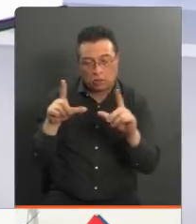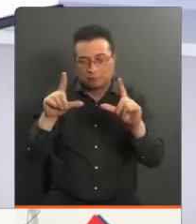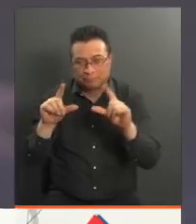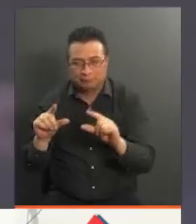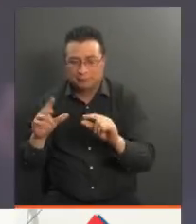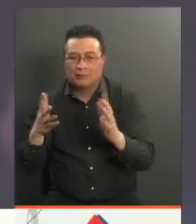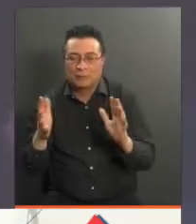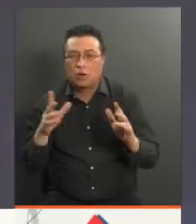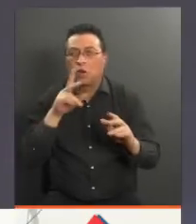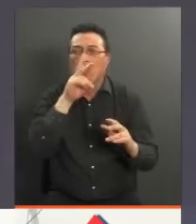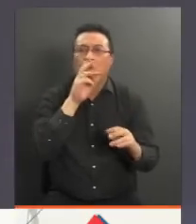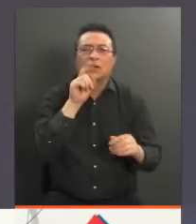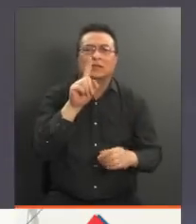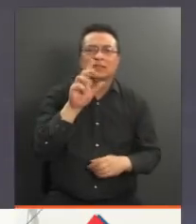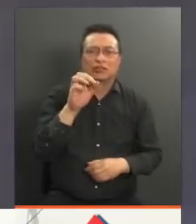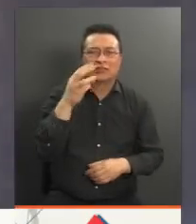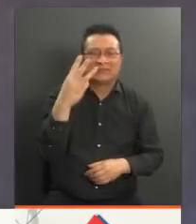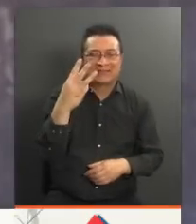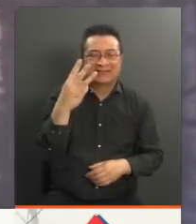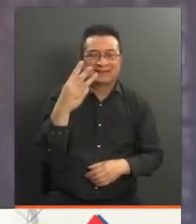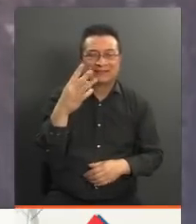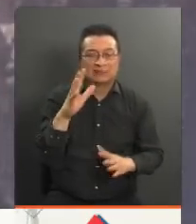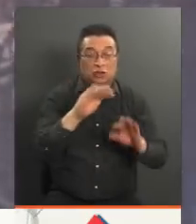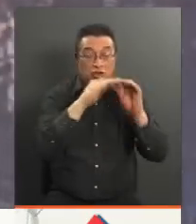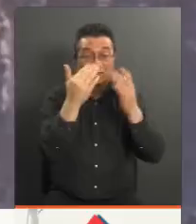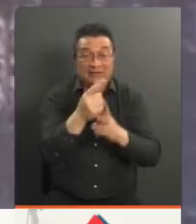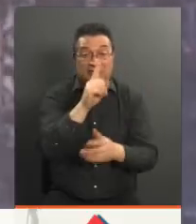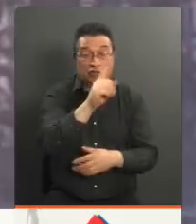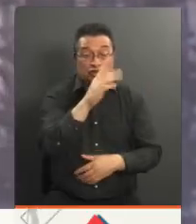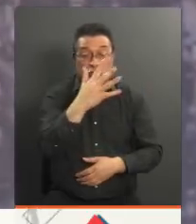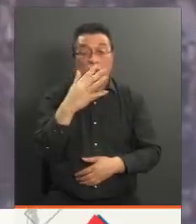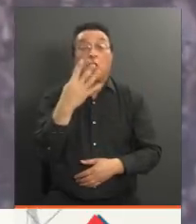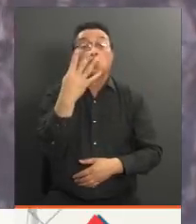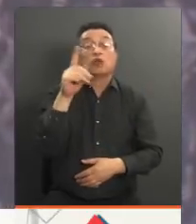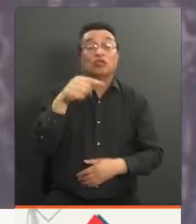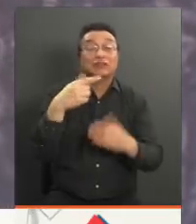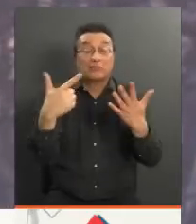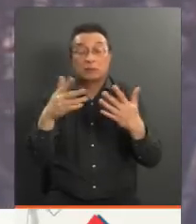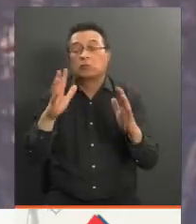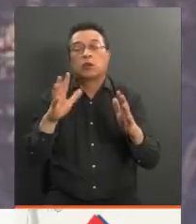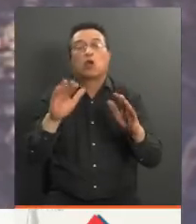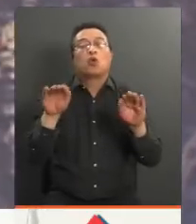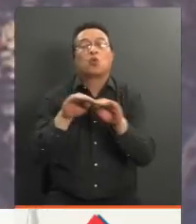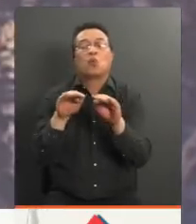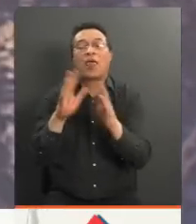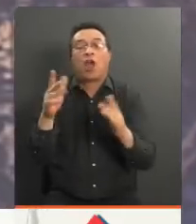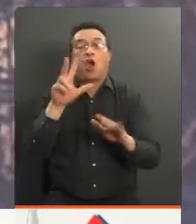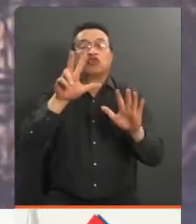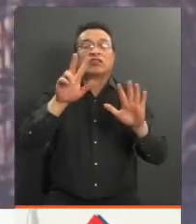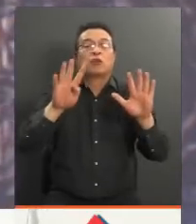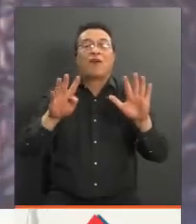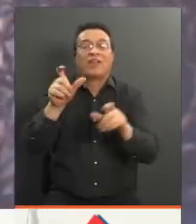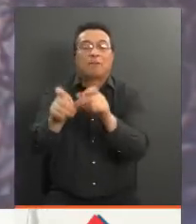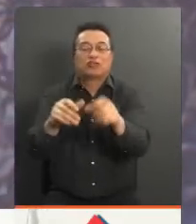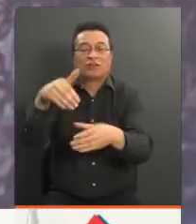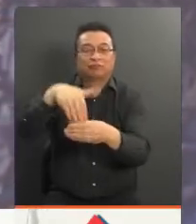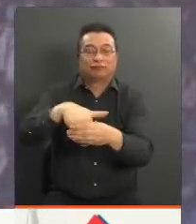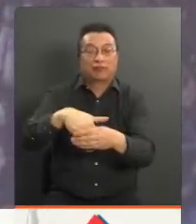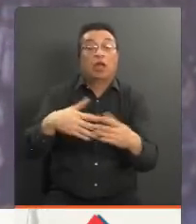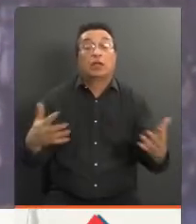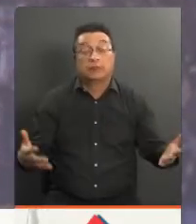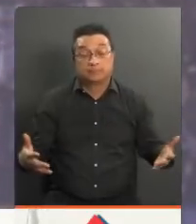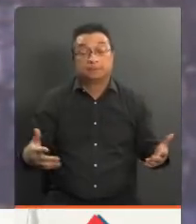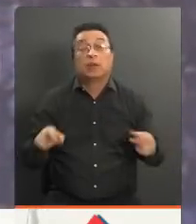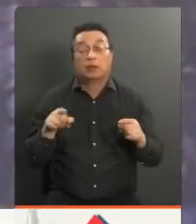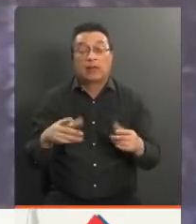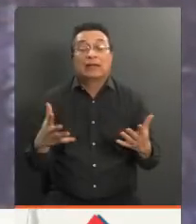son algo así como 103 votos de 155. 4/7 son 89, o sea, la diferencia es considerable. Eso es lo que tuvieron que hacer. Nos preguntamos ahora qué